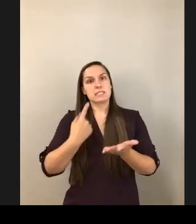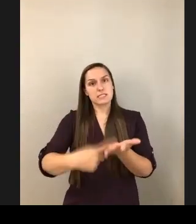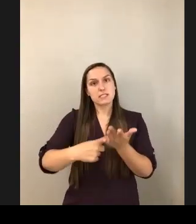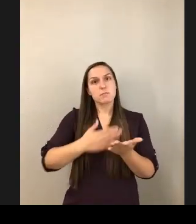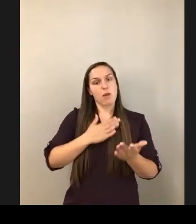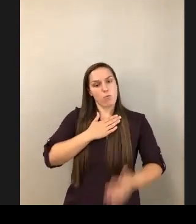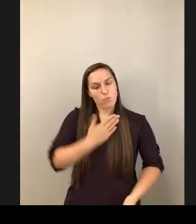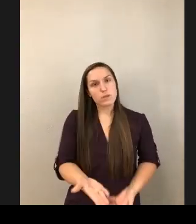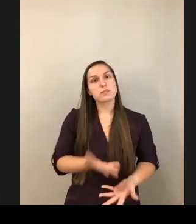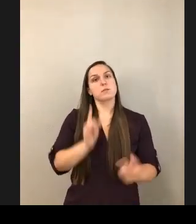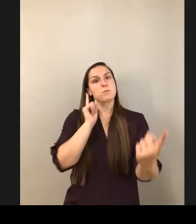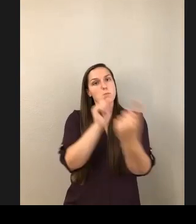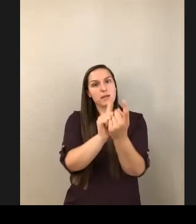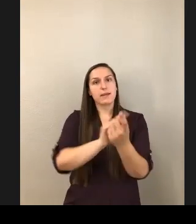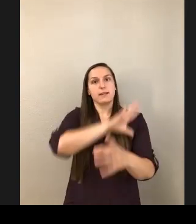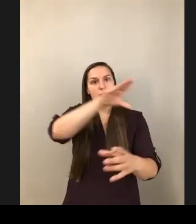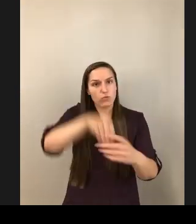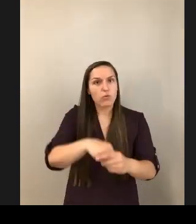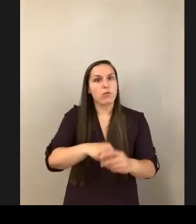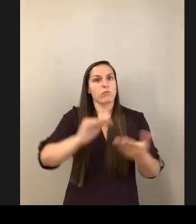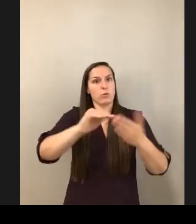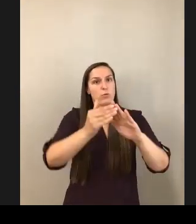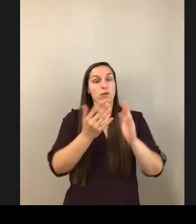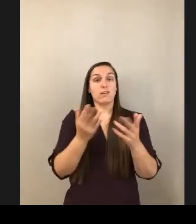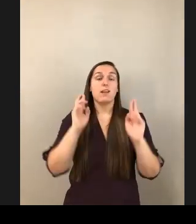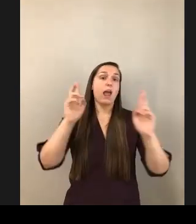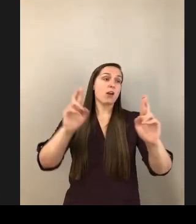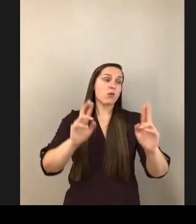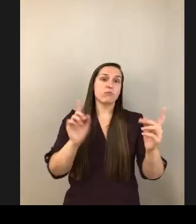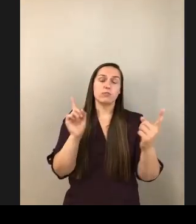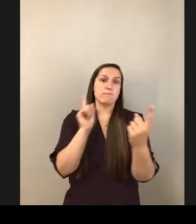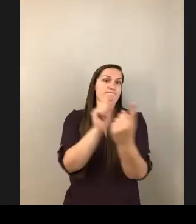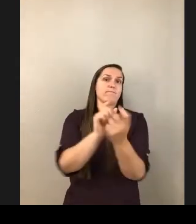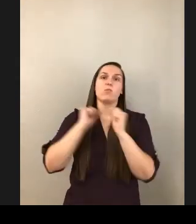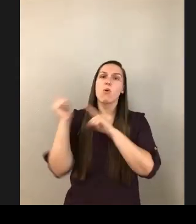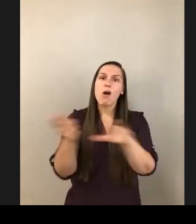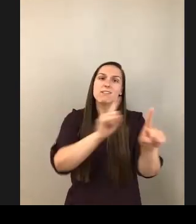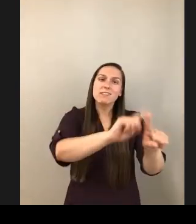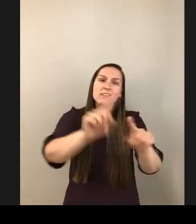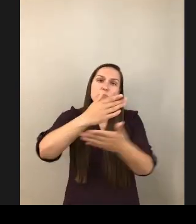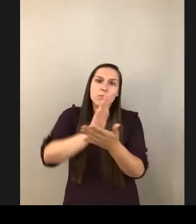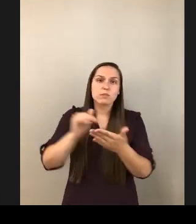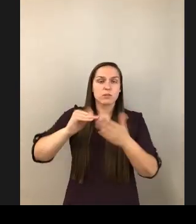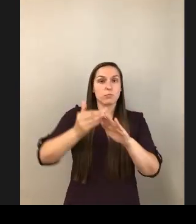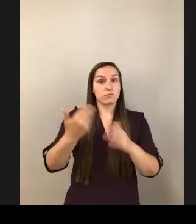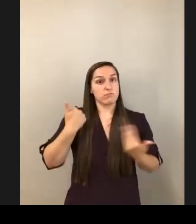hablando sobre mi voluntad de participar, de escuchar a cada